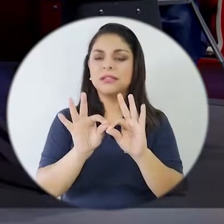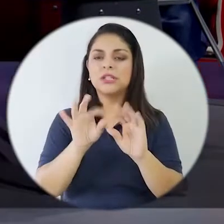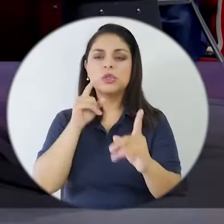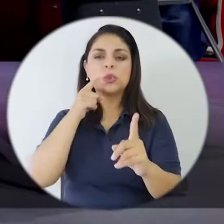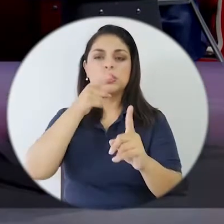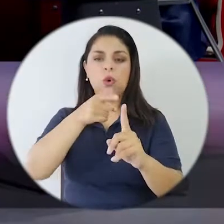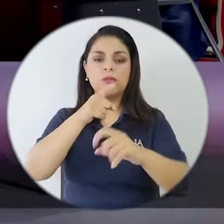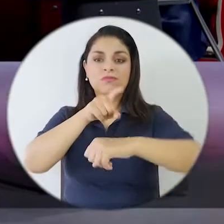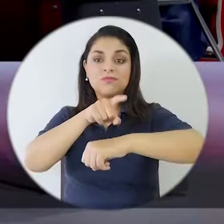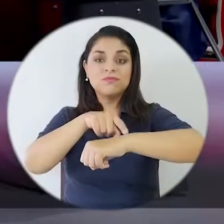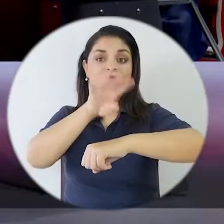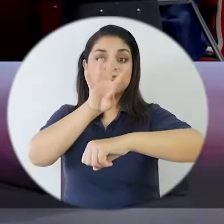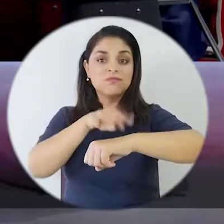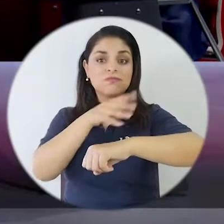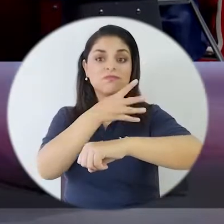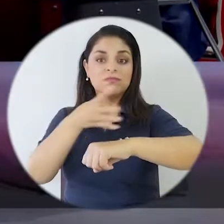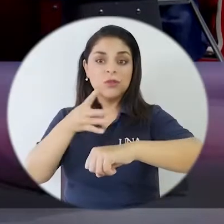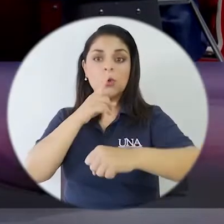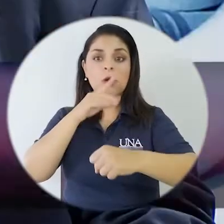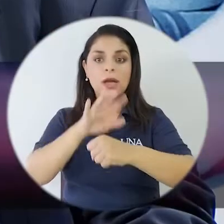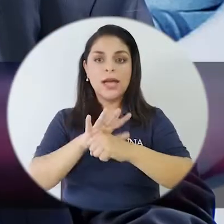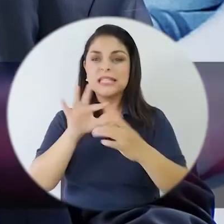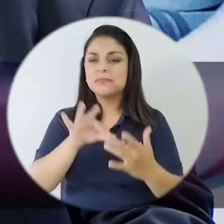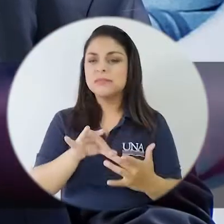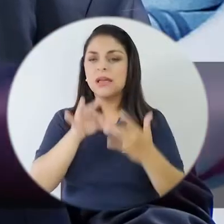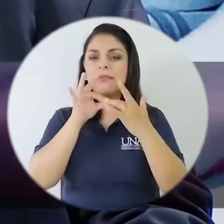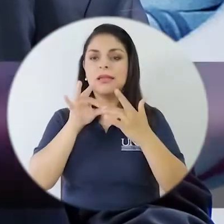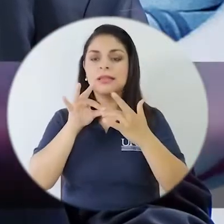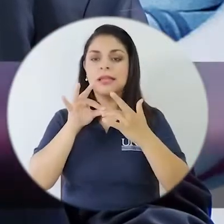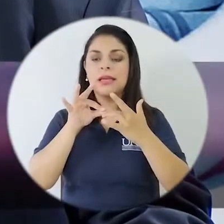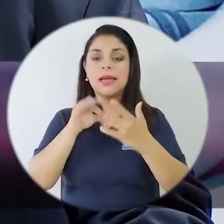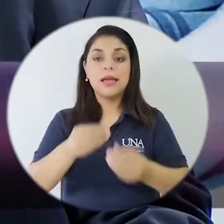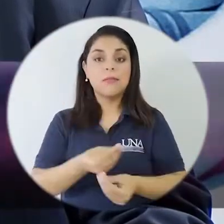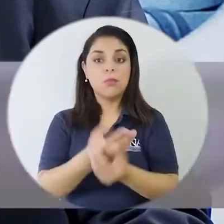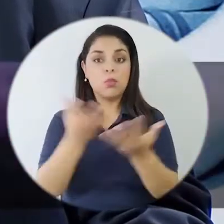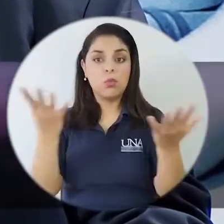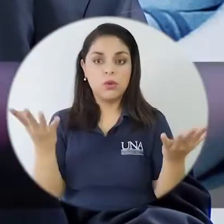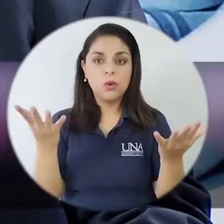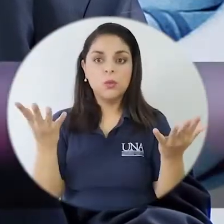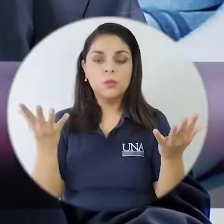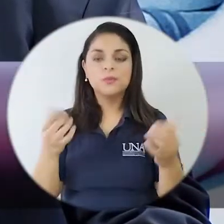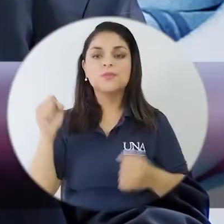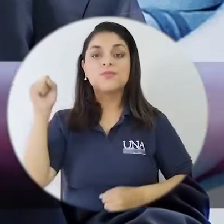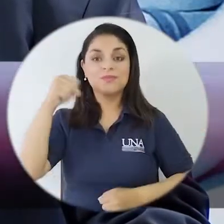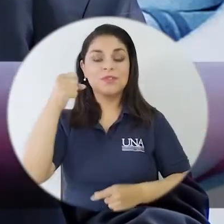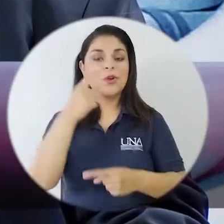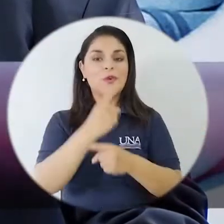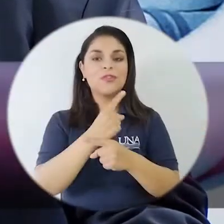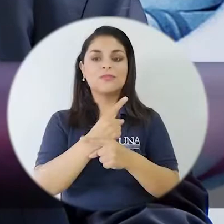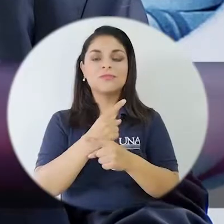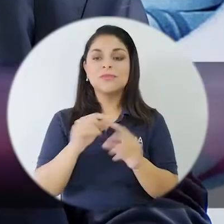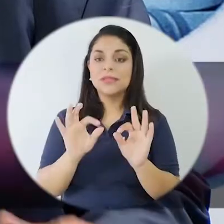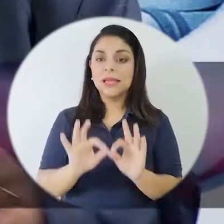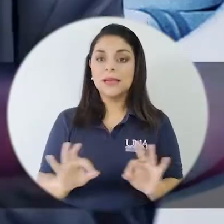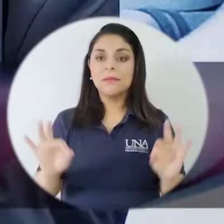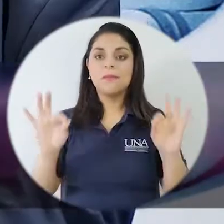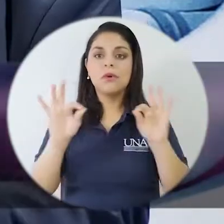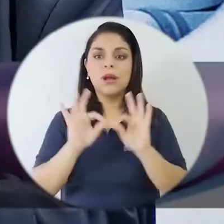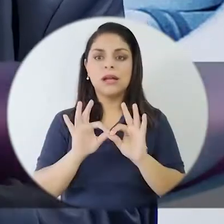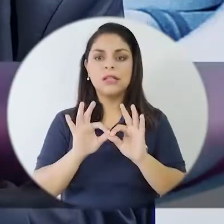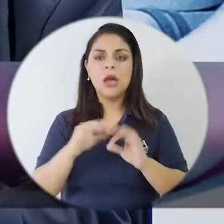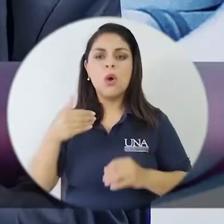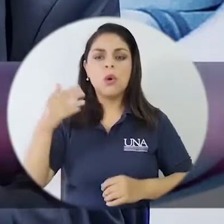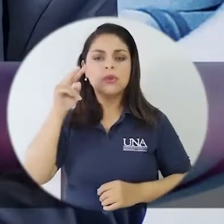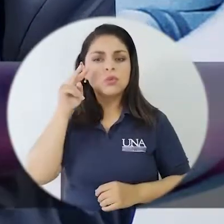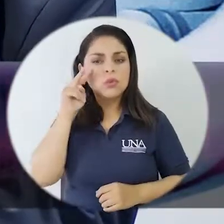ver con el sector público, el tema de la jornada laboral. Correcto, correcto. Y es muy interesante porque cuando uno visualiza los